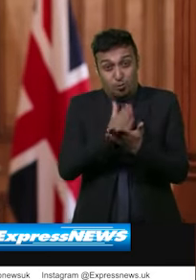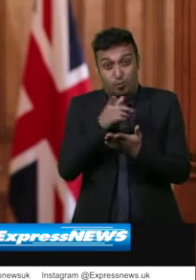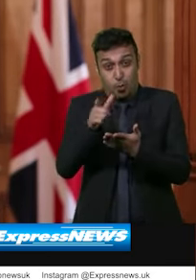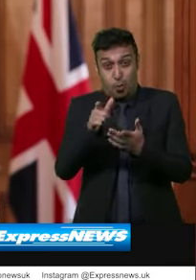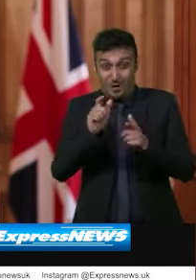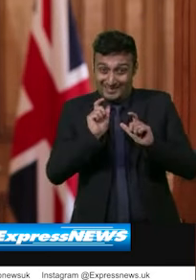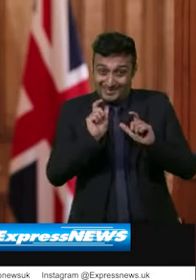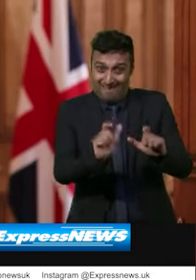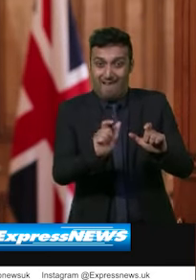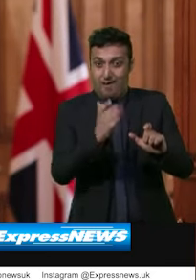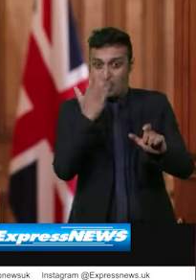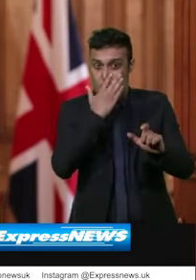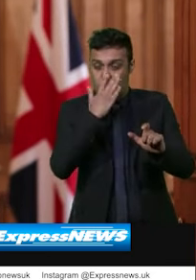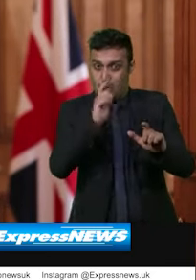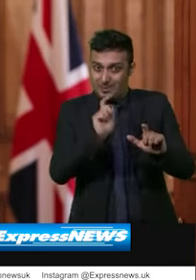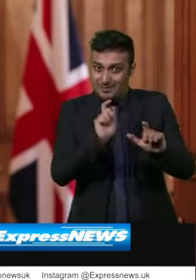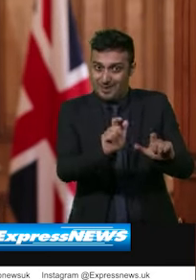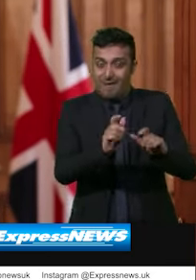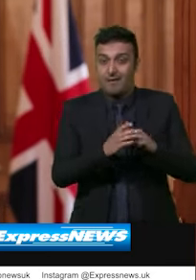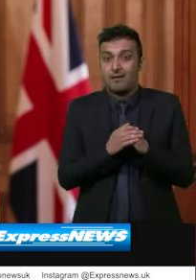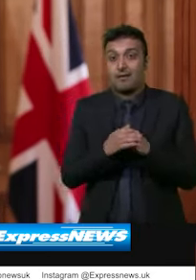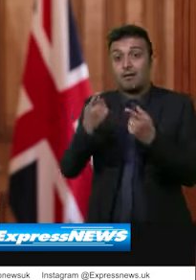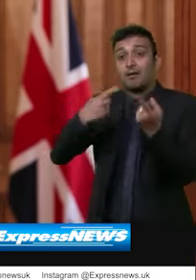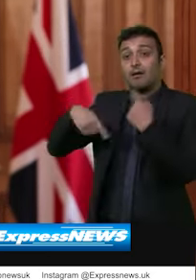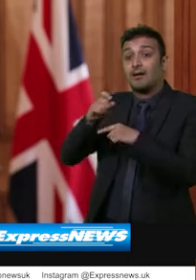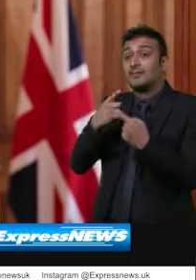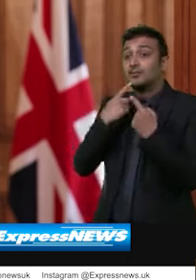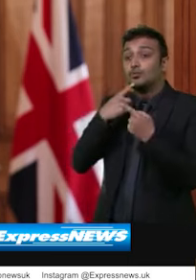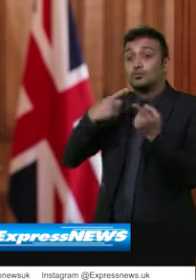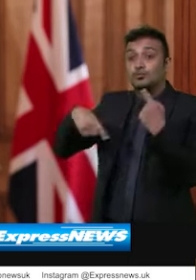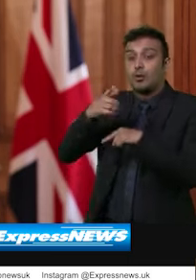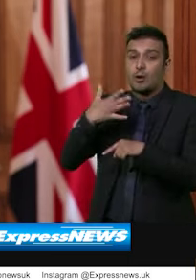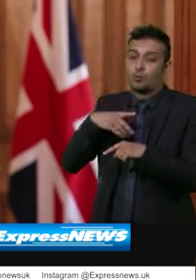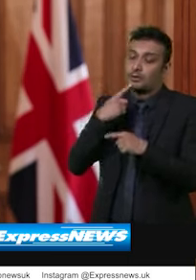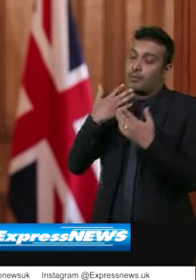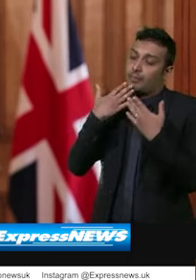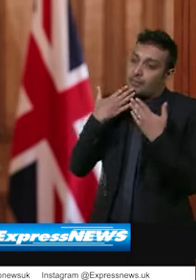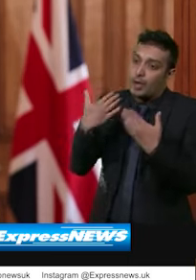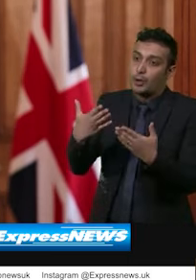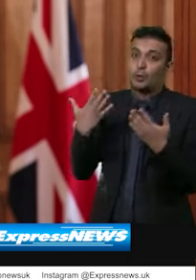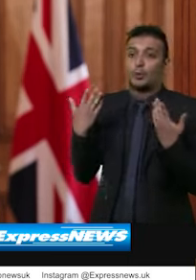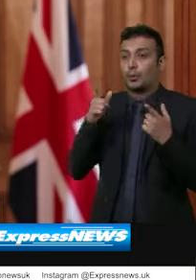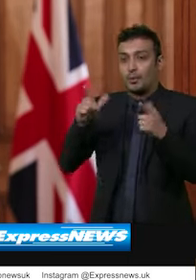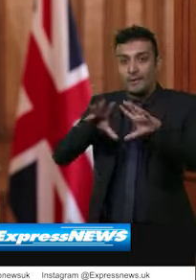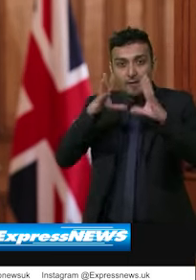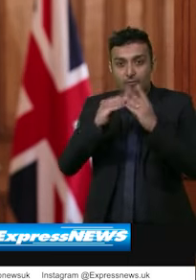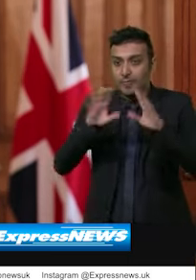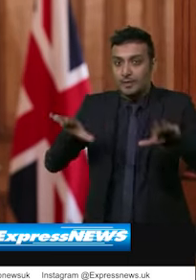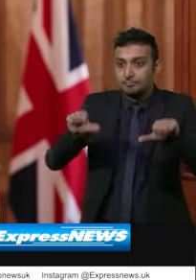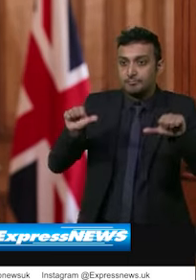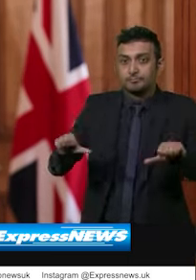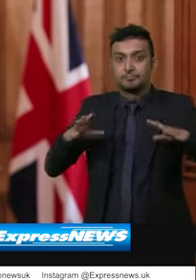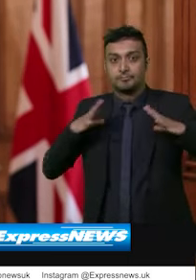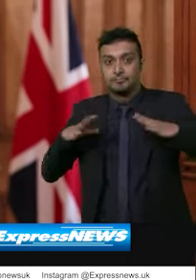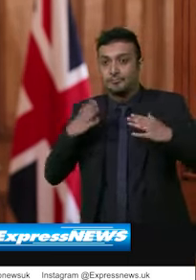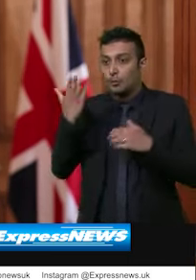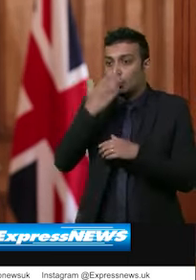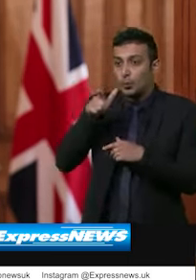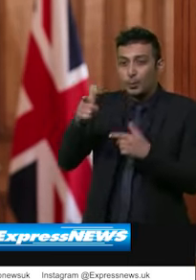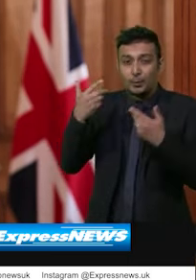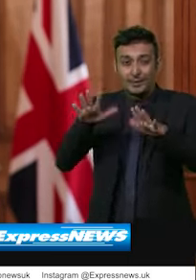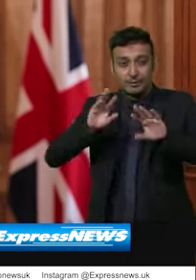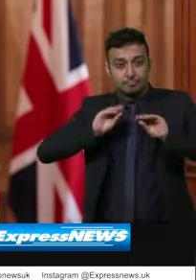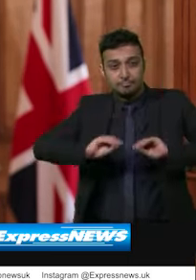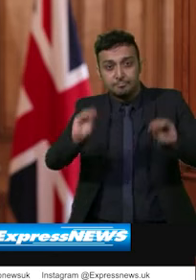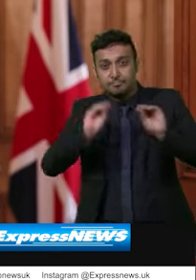agradecer a todos los profesores se han preparado sus escuelas y que han estado enseñando durante todo el periodo ya sea de forma remota o en persona y